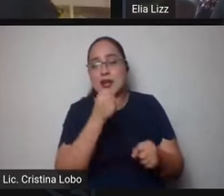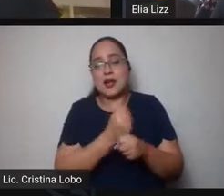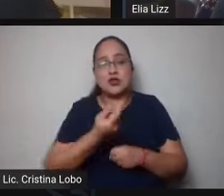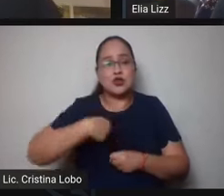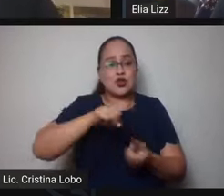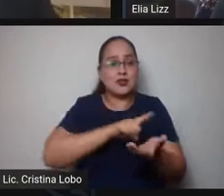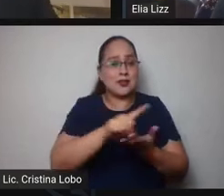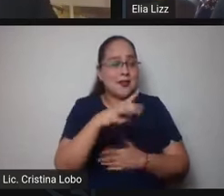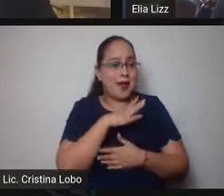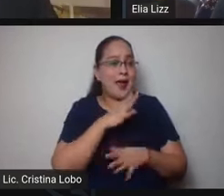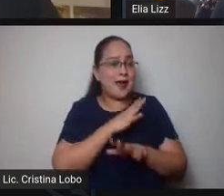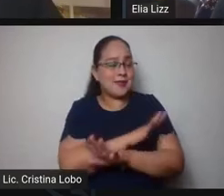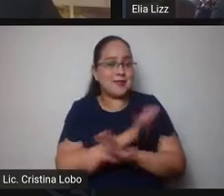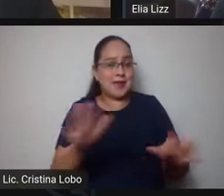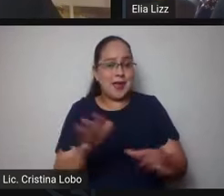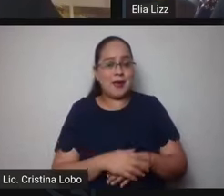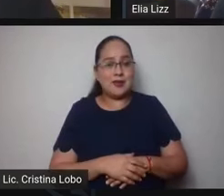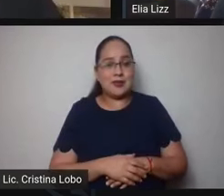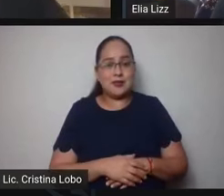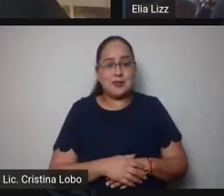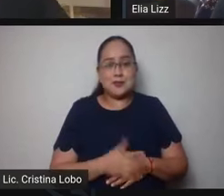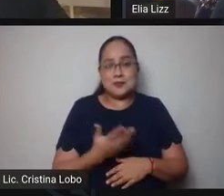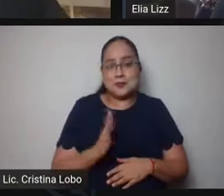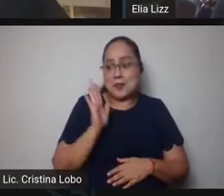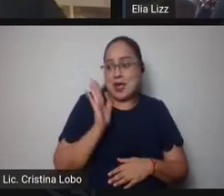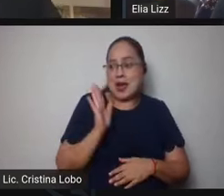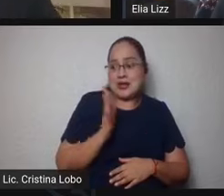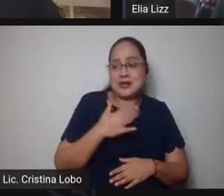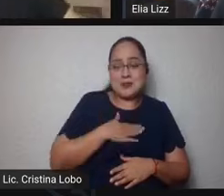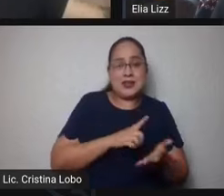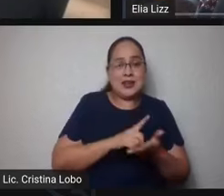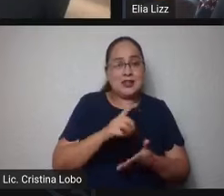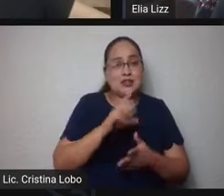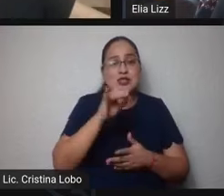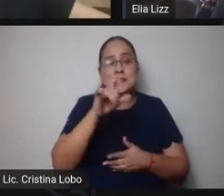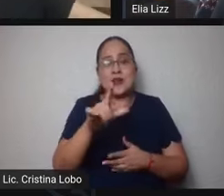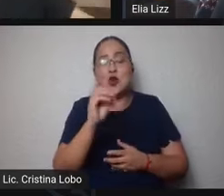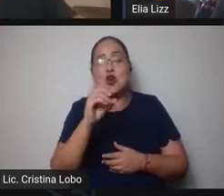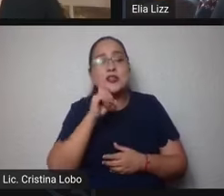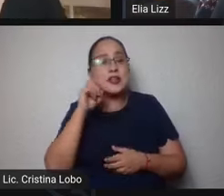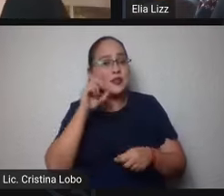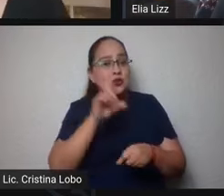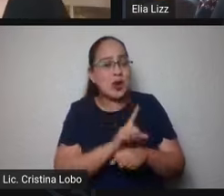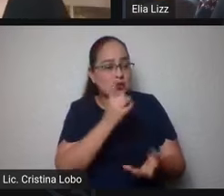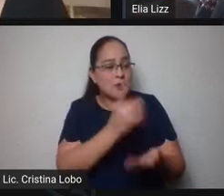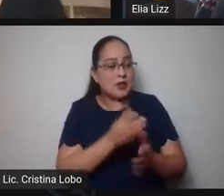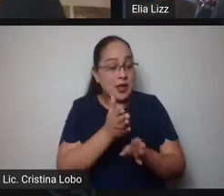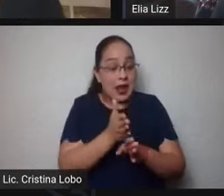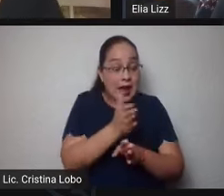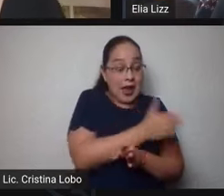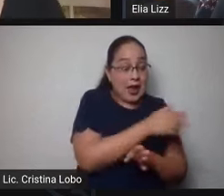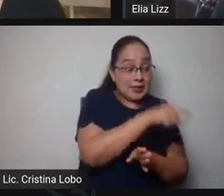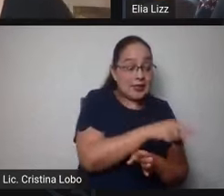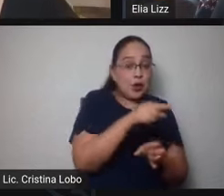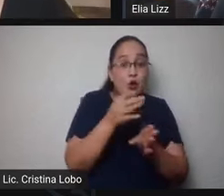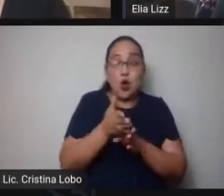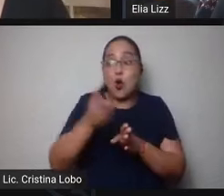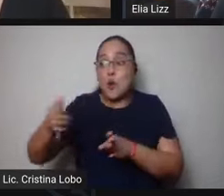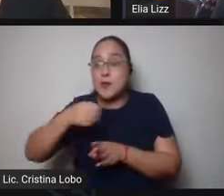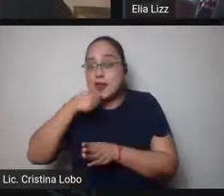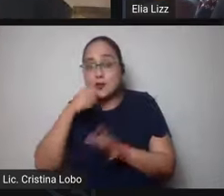derechos civiles, ¿no? Pareciera y sexuales, pero más chavitos ni los más grandotes, ¿qué nos está